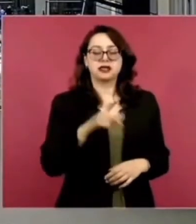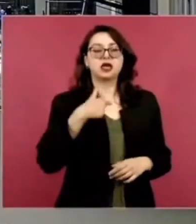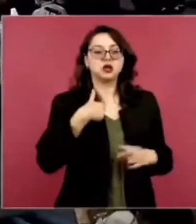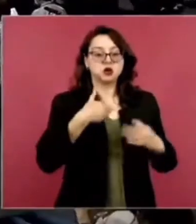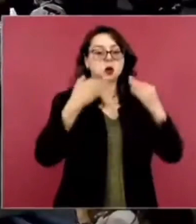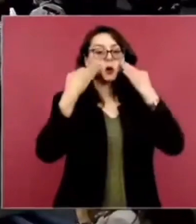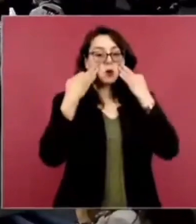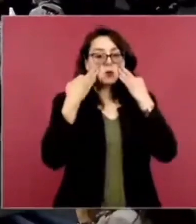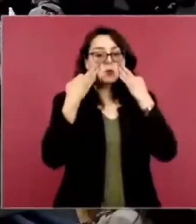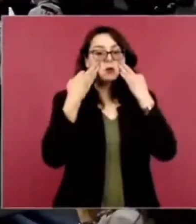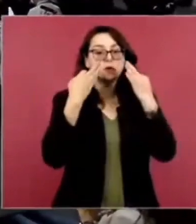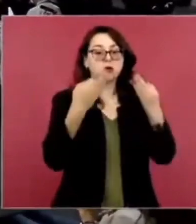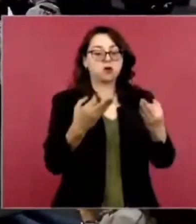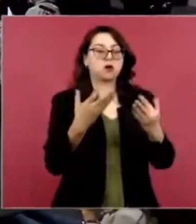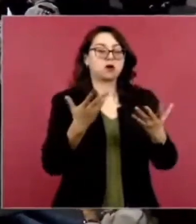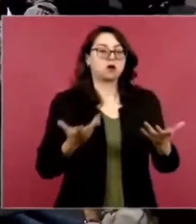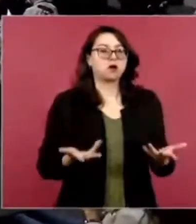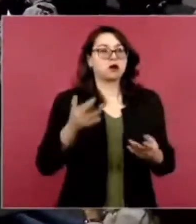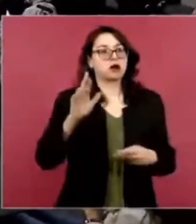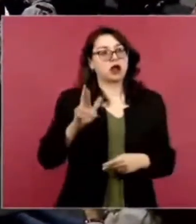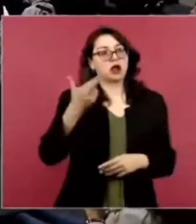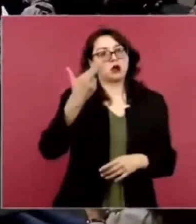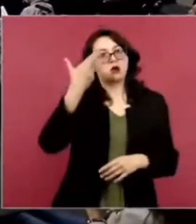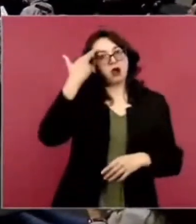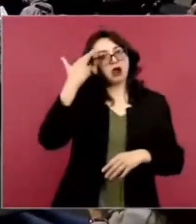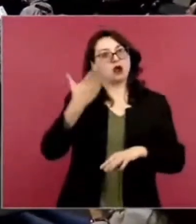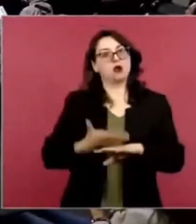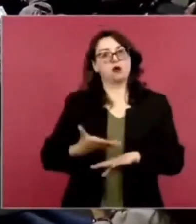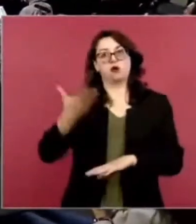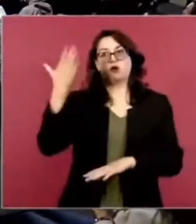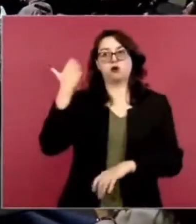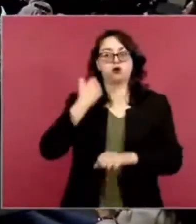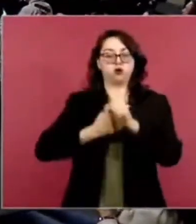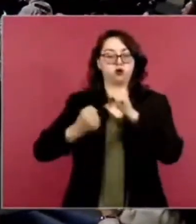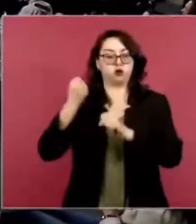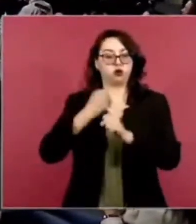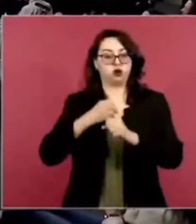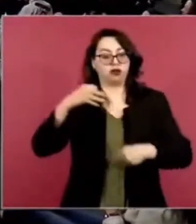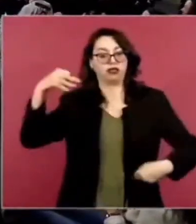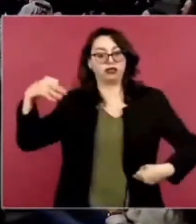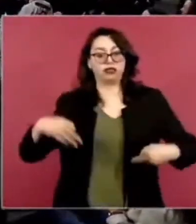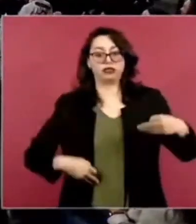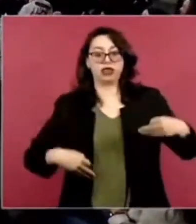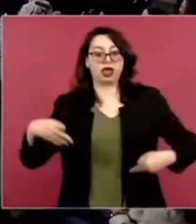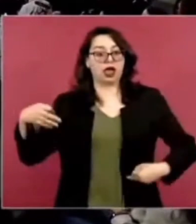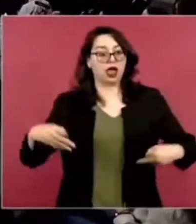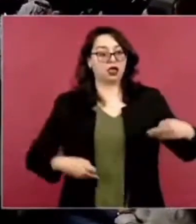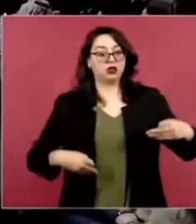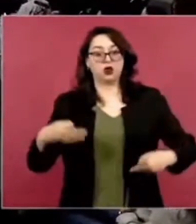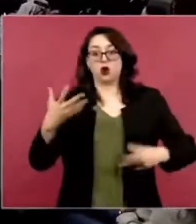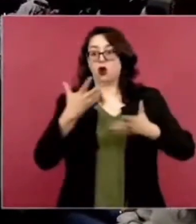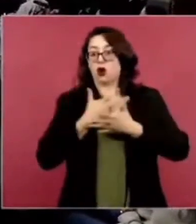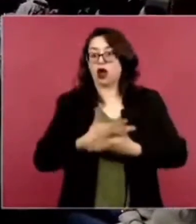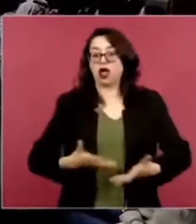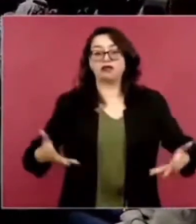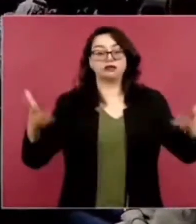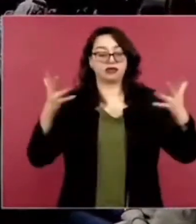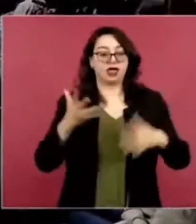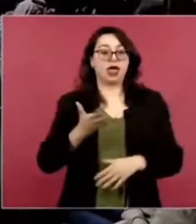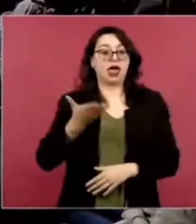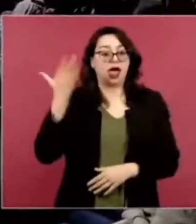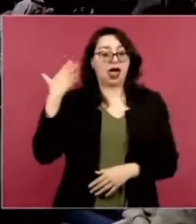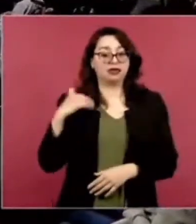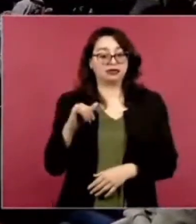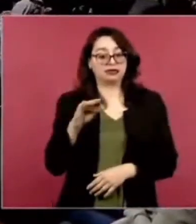La red de teatros más grande de Latinoamérica fue del Seguro Social y hoy está pues desmantelada también. Es